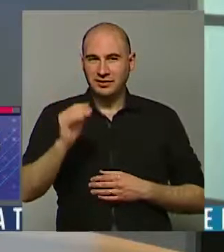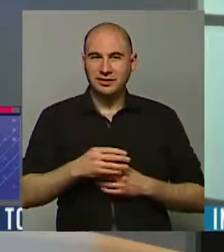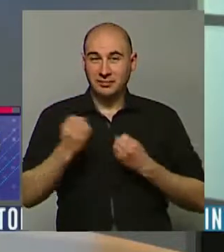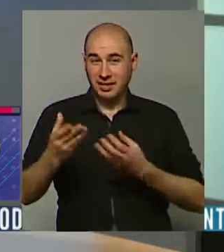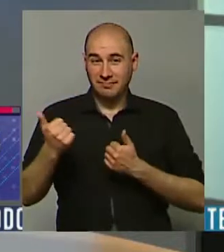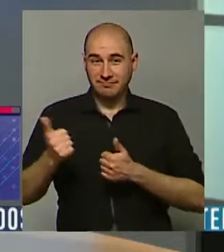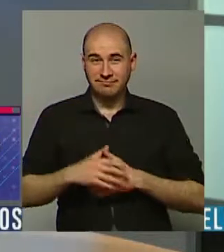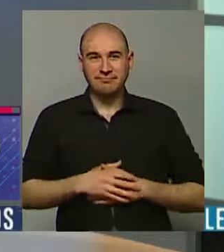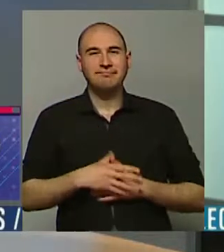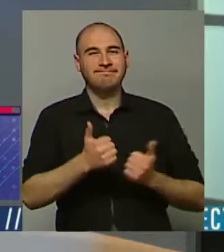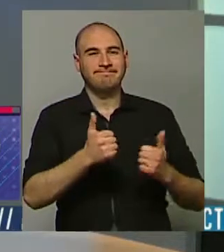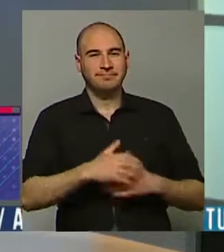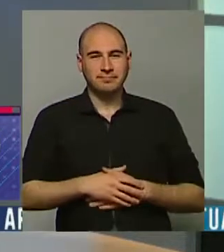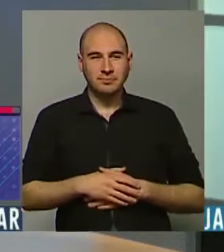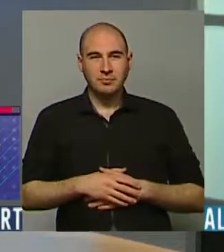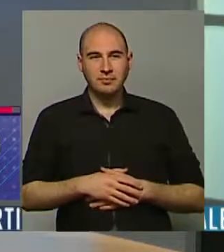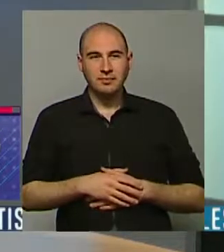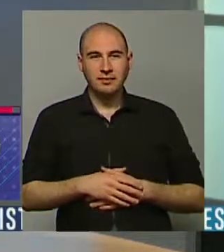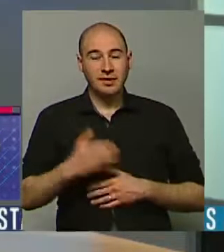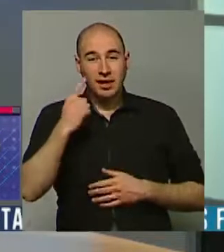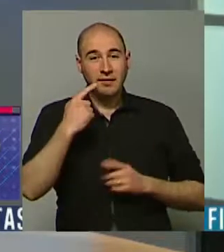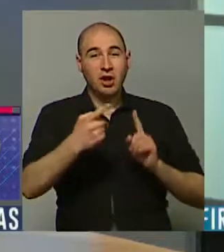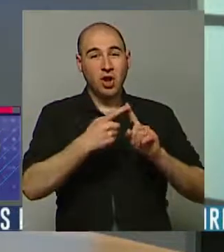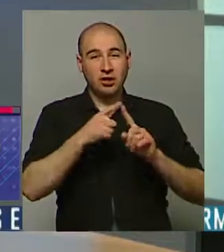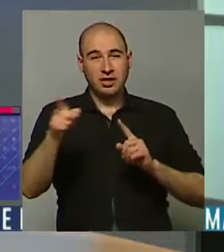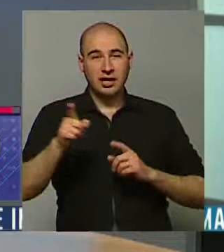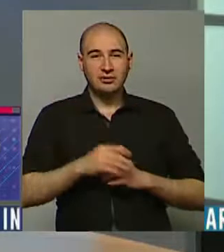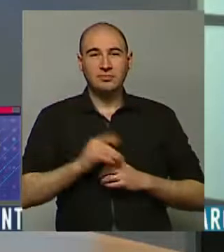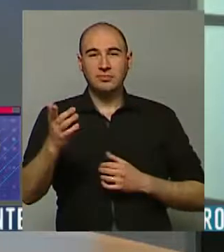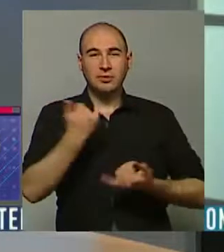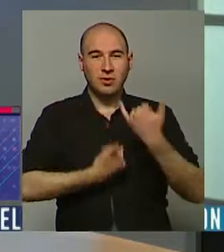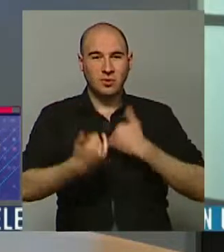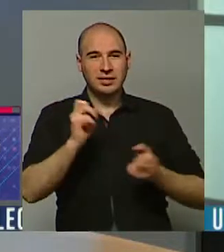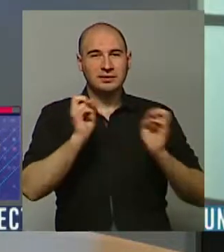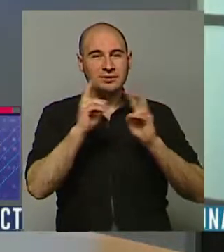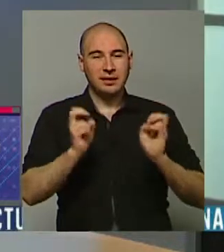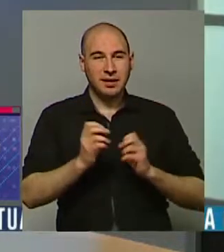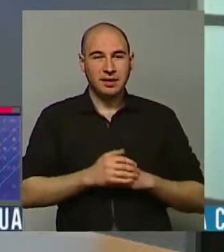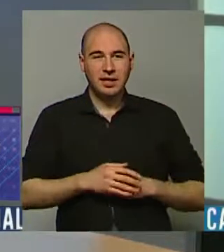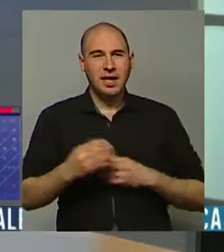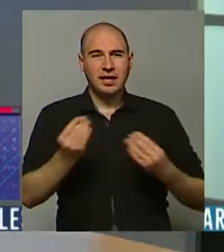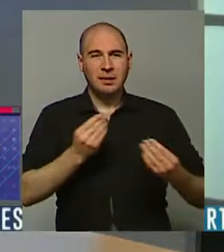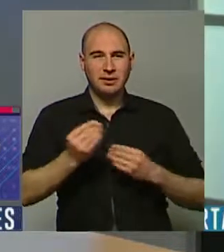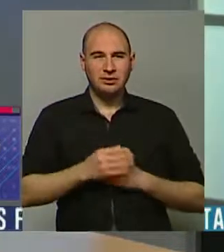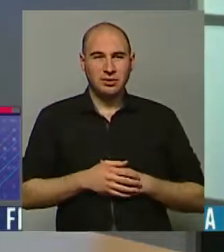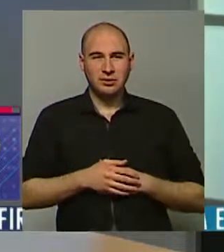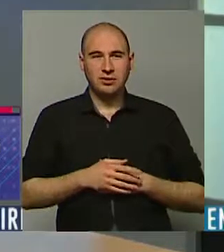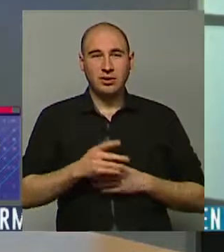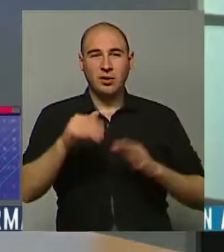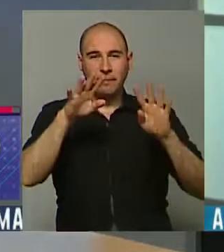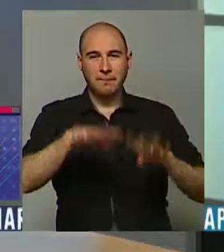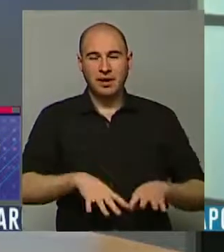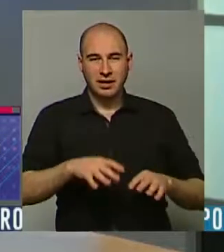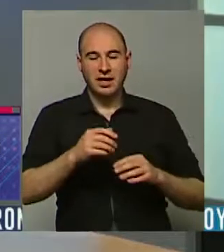chicos, ¿cómo andan por ahí? Muy bien, bueno, esperando contactarnos con vos para hablar un poco del tema de lo que sucedía en la